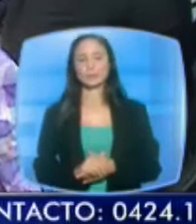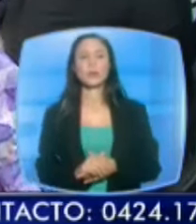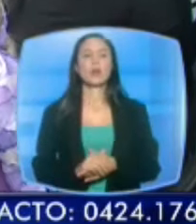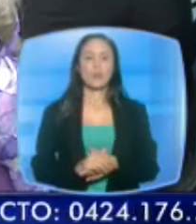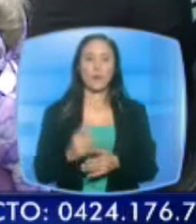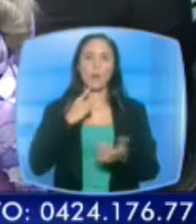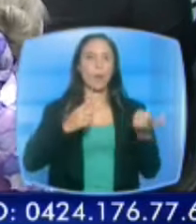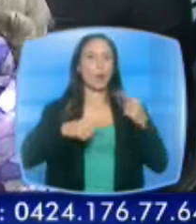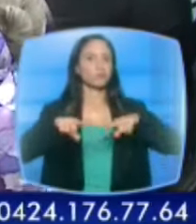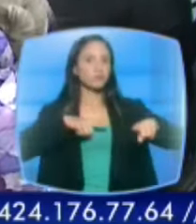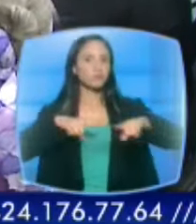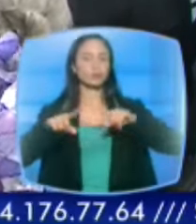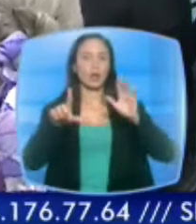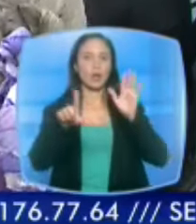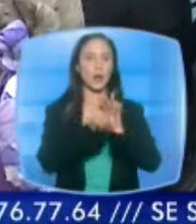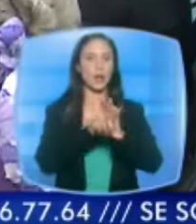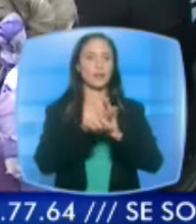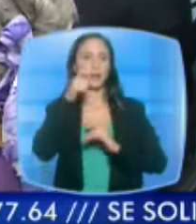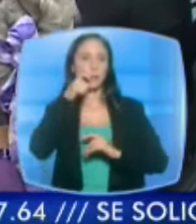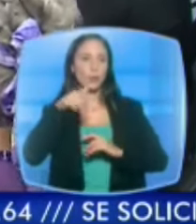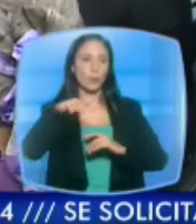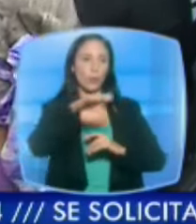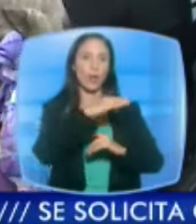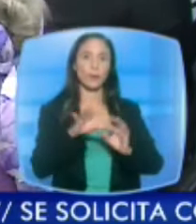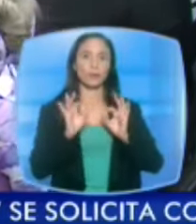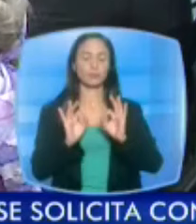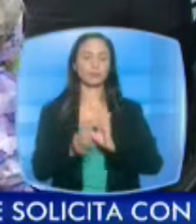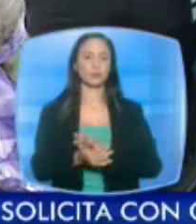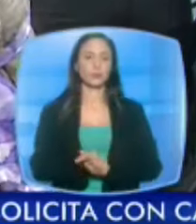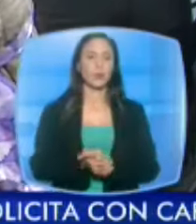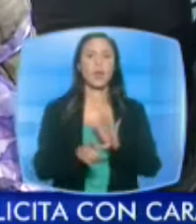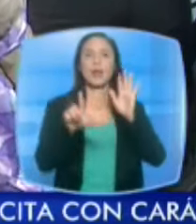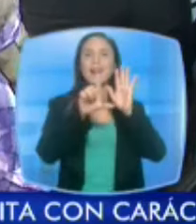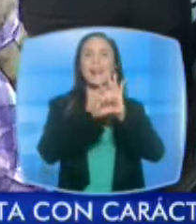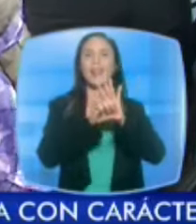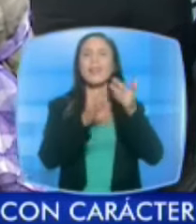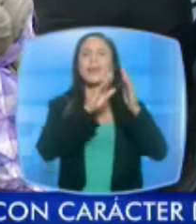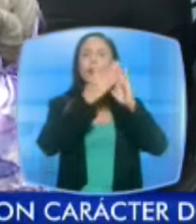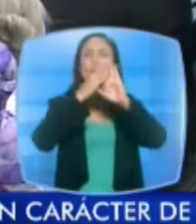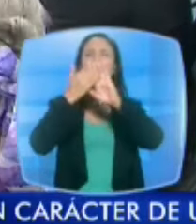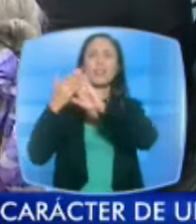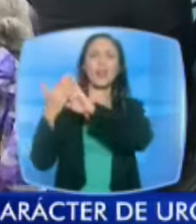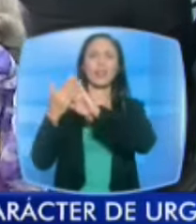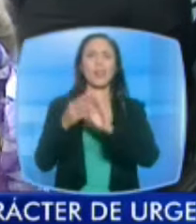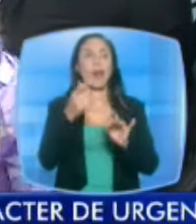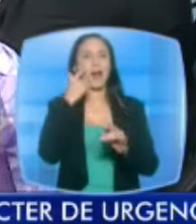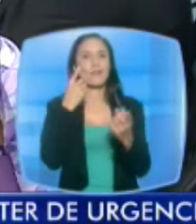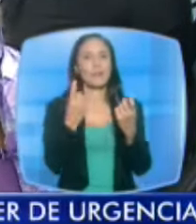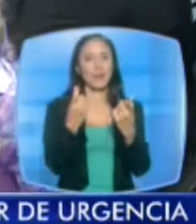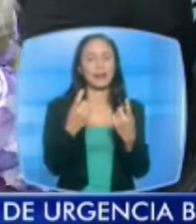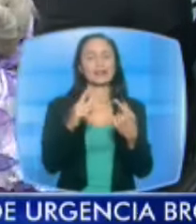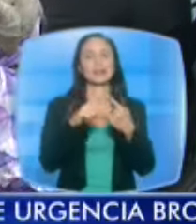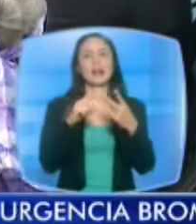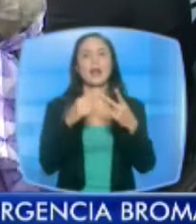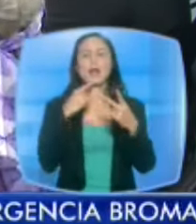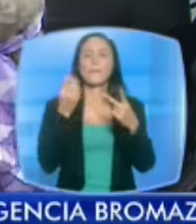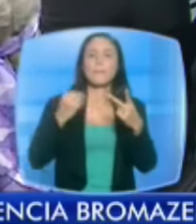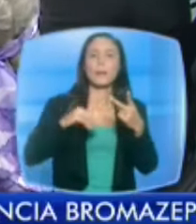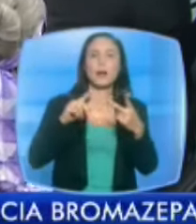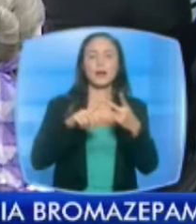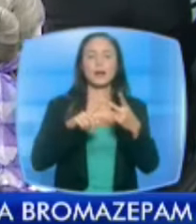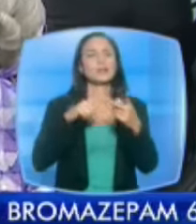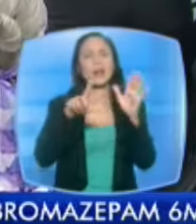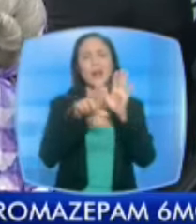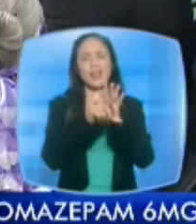Vamos a continuar con las leyes del Poder Popular, especialmente con la ley de comunas que está pendiente. Vamos también a